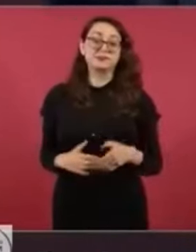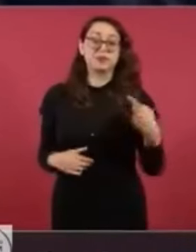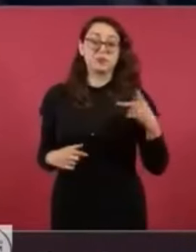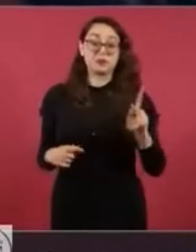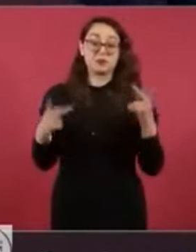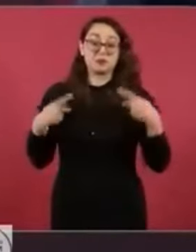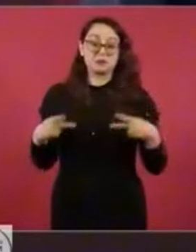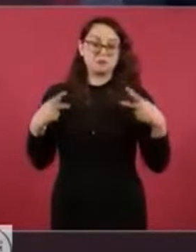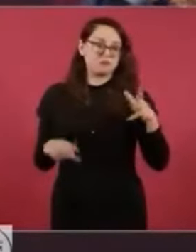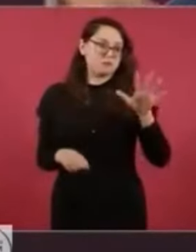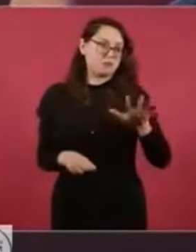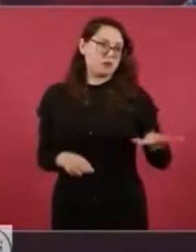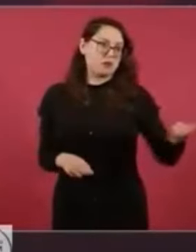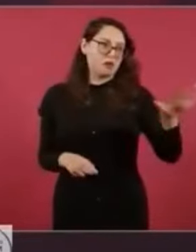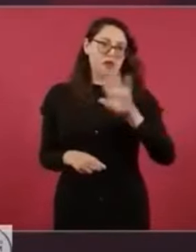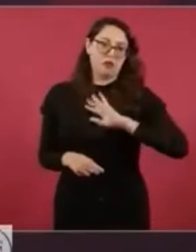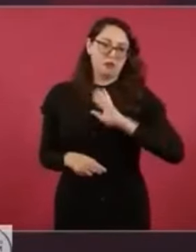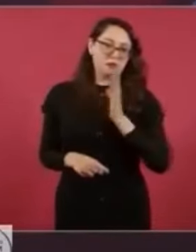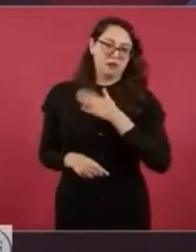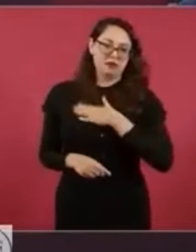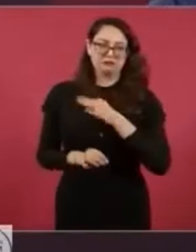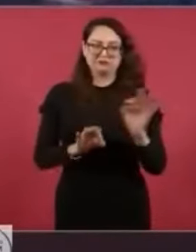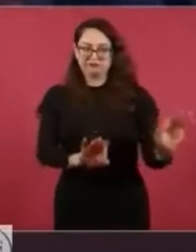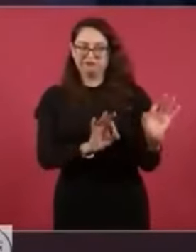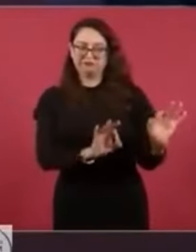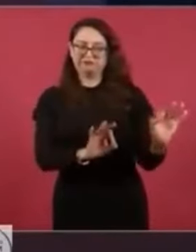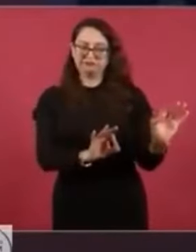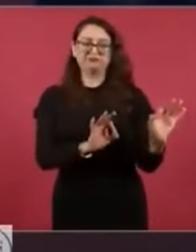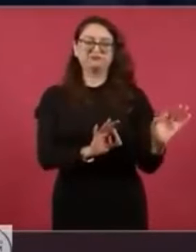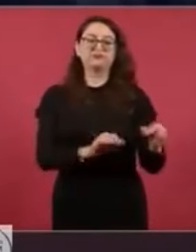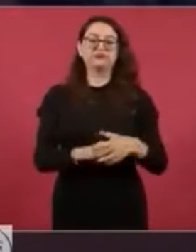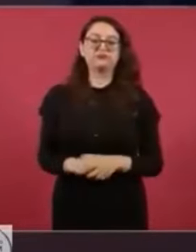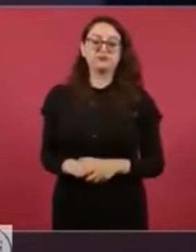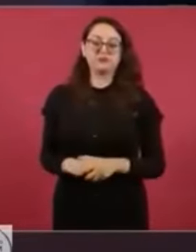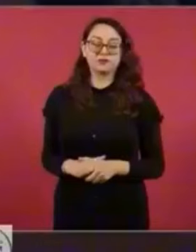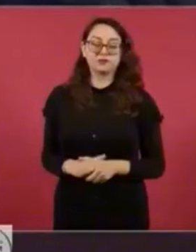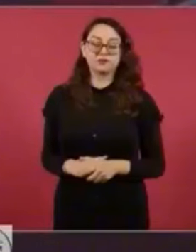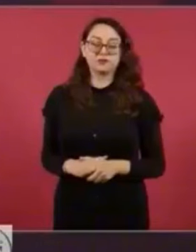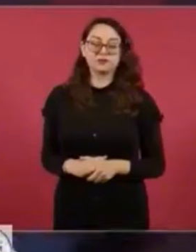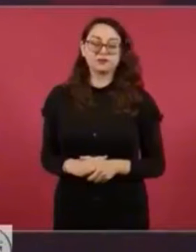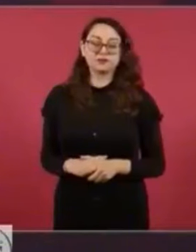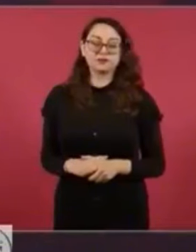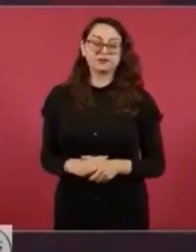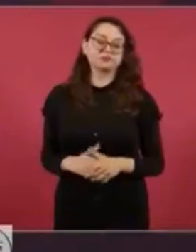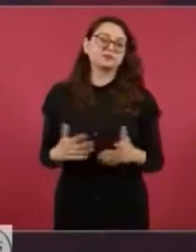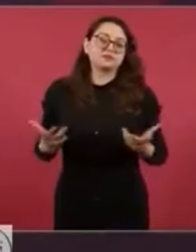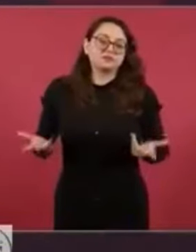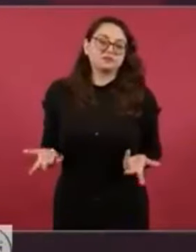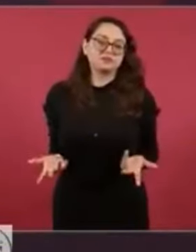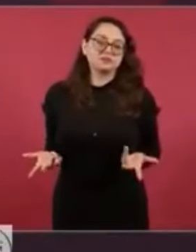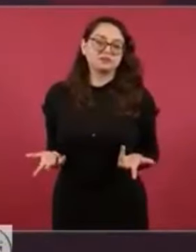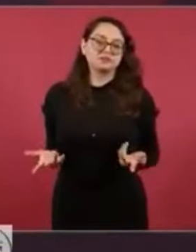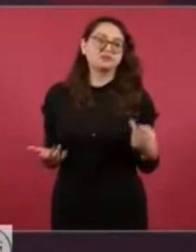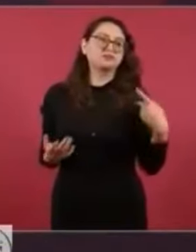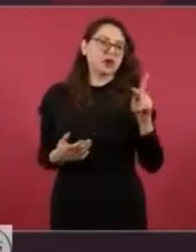extraordinario no Y como en todas partes no hay